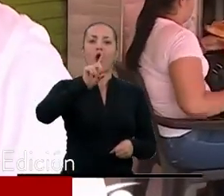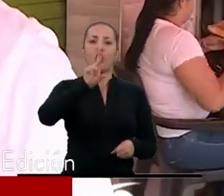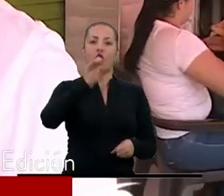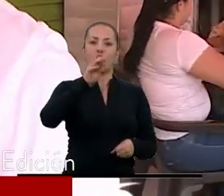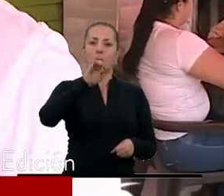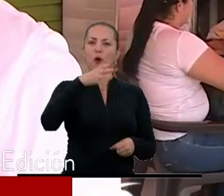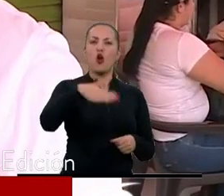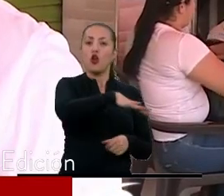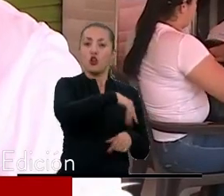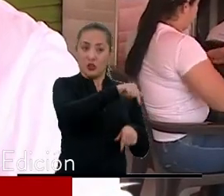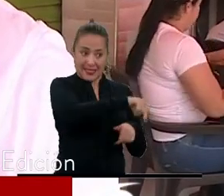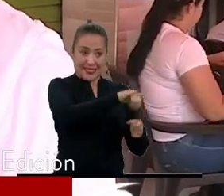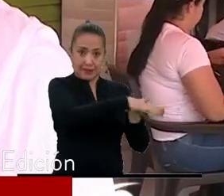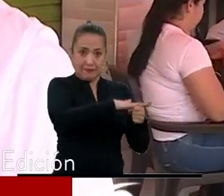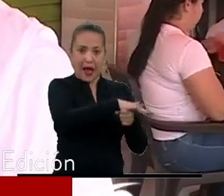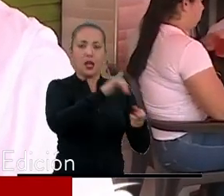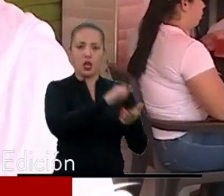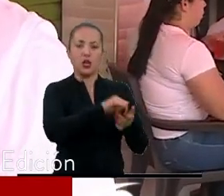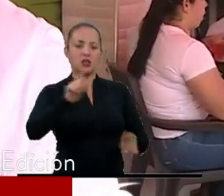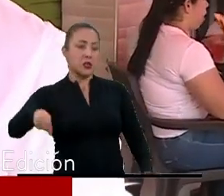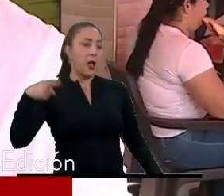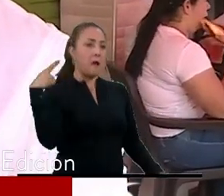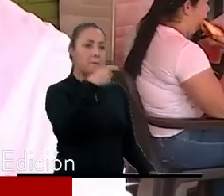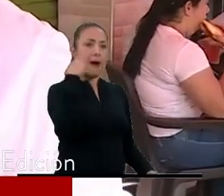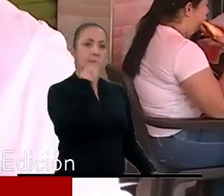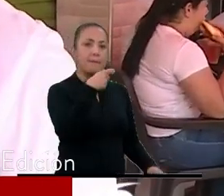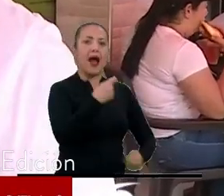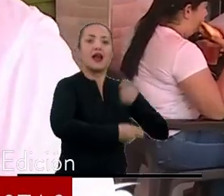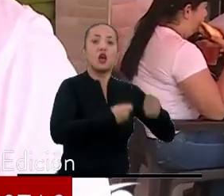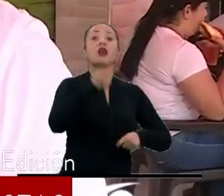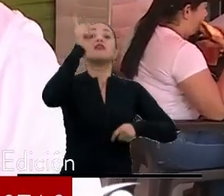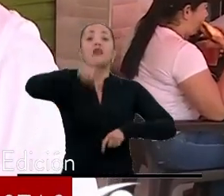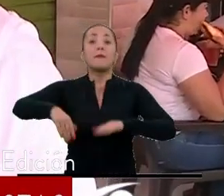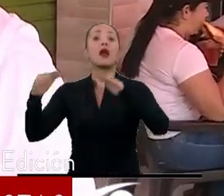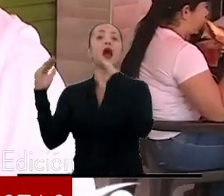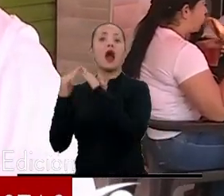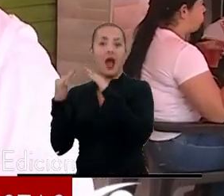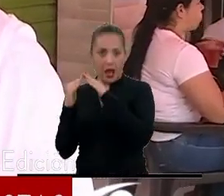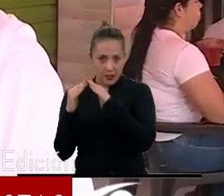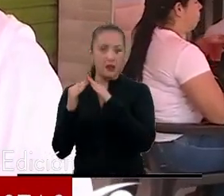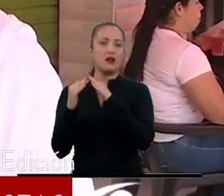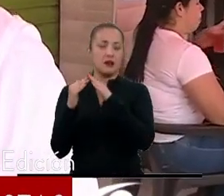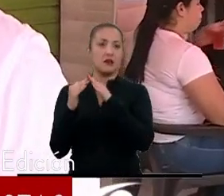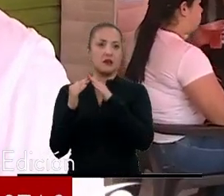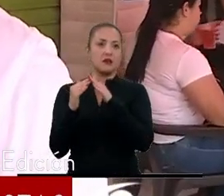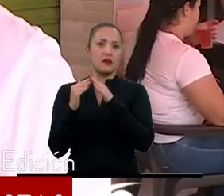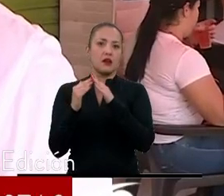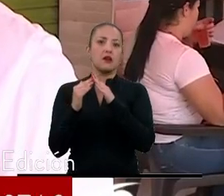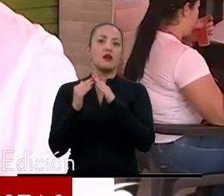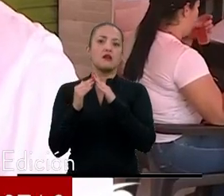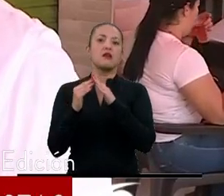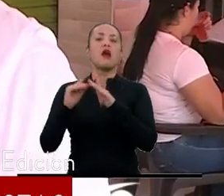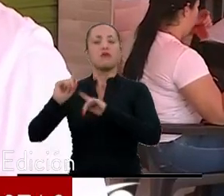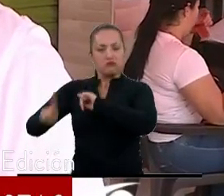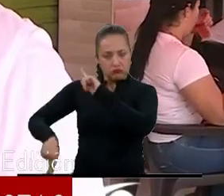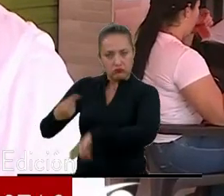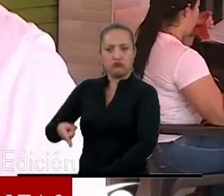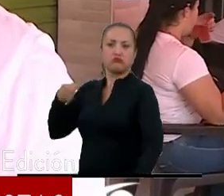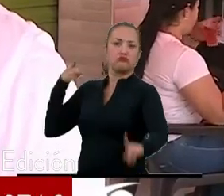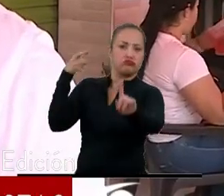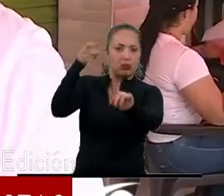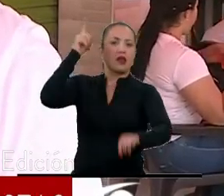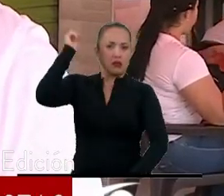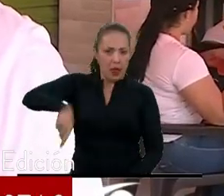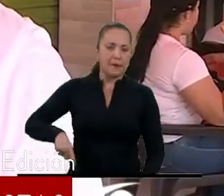ahí en el negocio y aquí en la casa también. El compañero pues respondió también con lo mismo, pero de hecho en